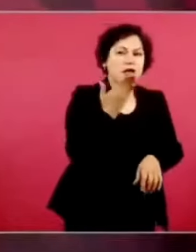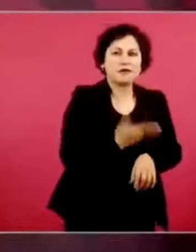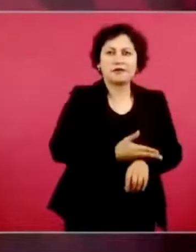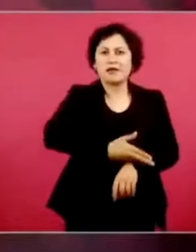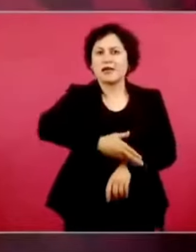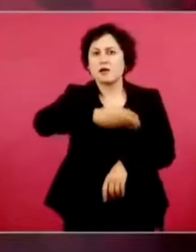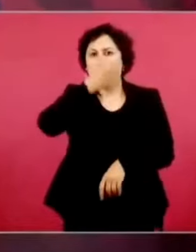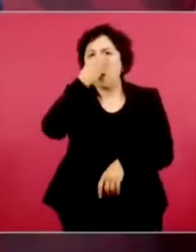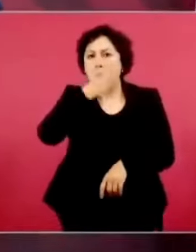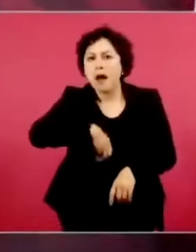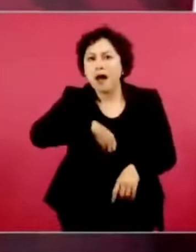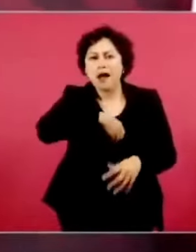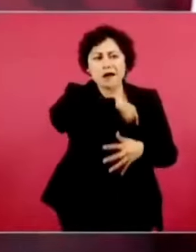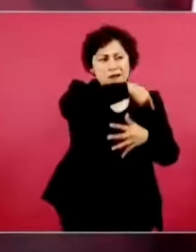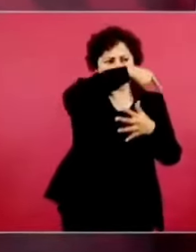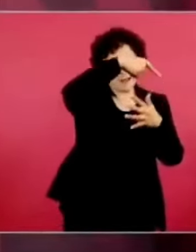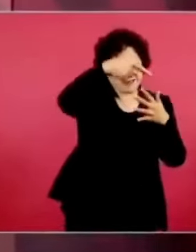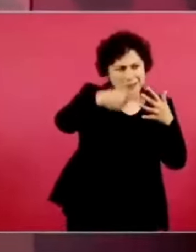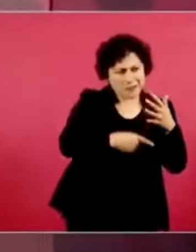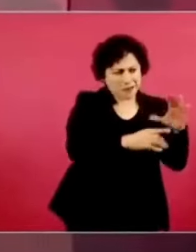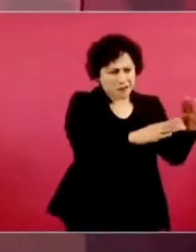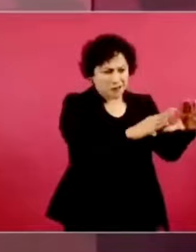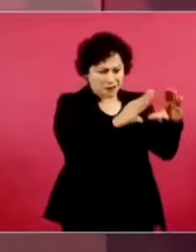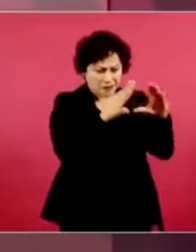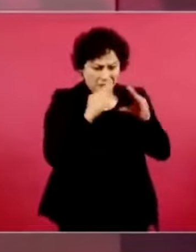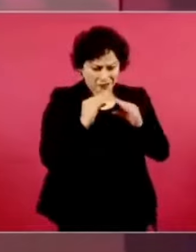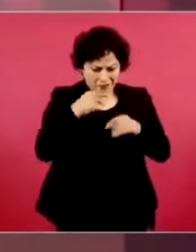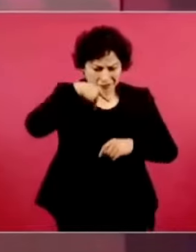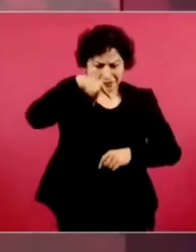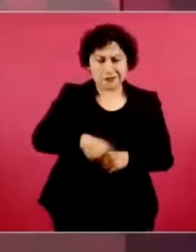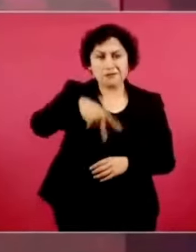nos hace un país